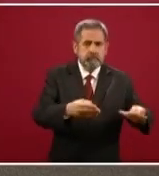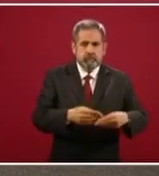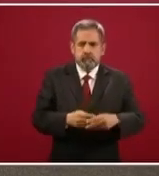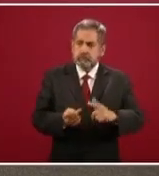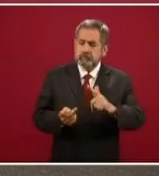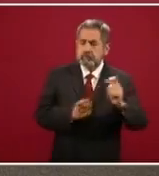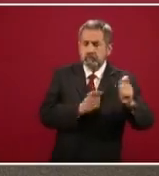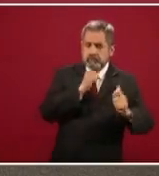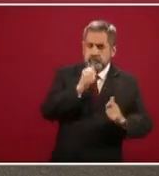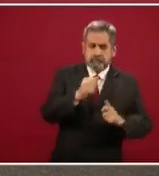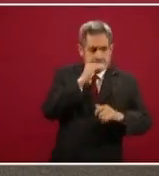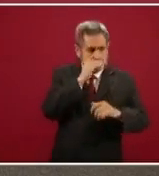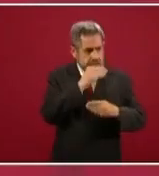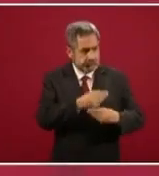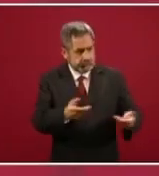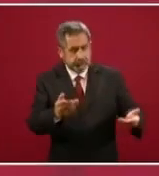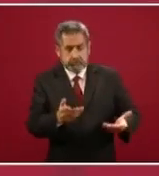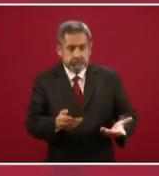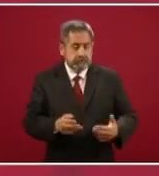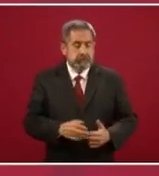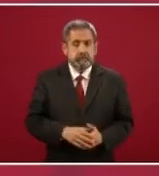cobraba